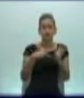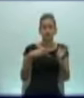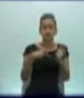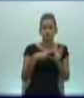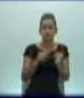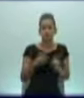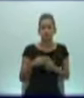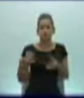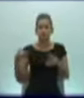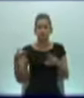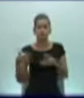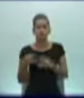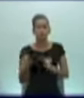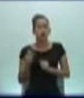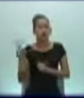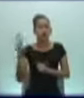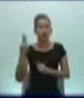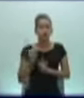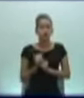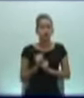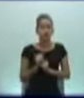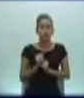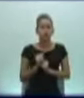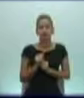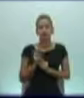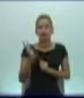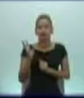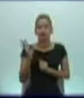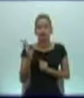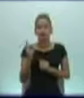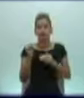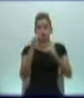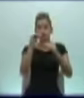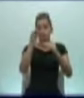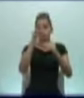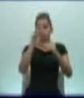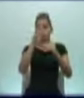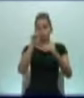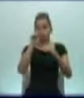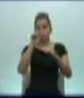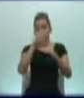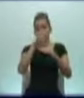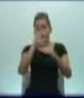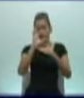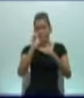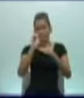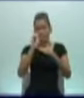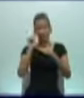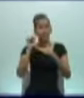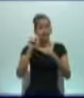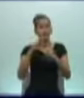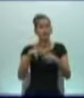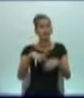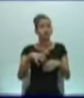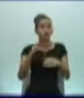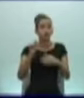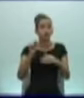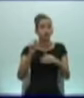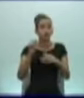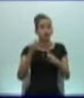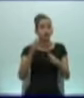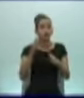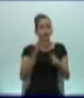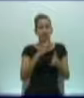conjunto o la unidad, y el numerador son la cantidad de partes que se toman de esas divididas iguales. Por lo tanto,